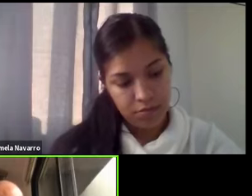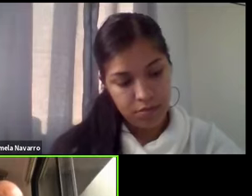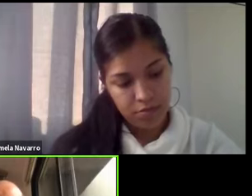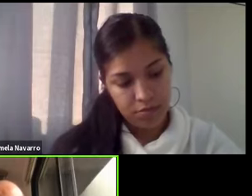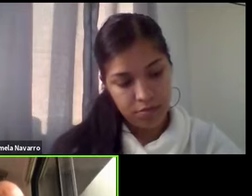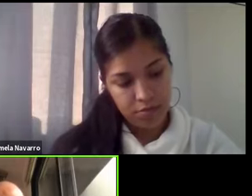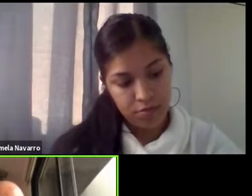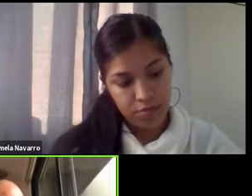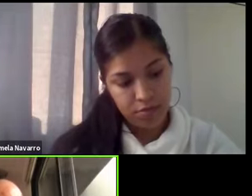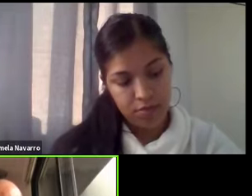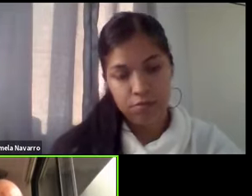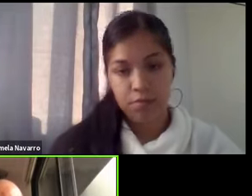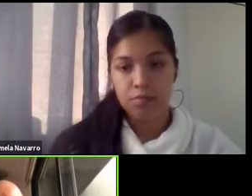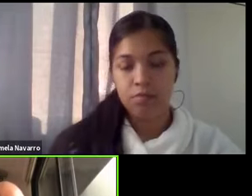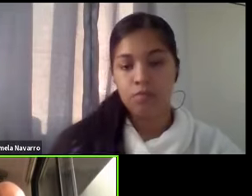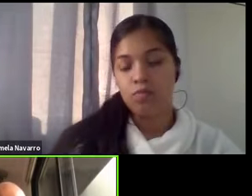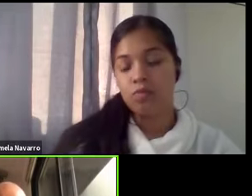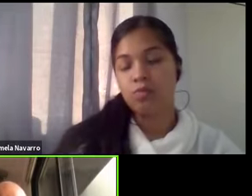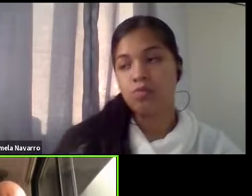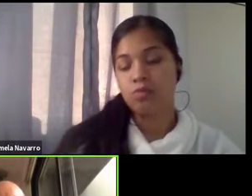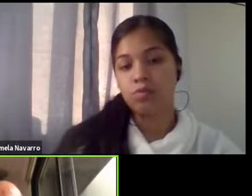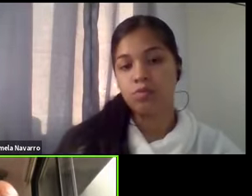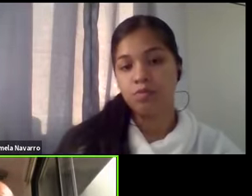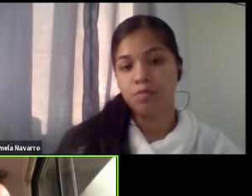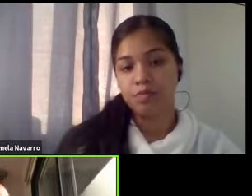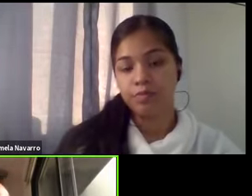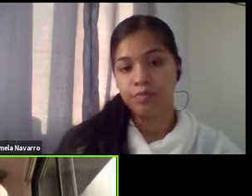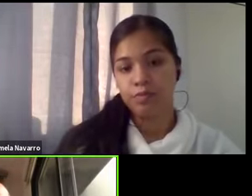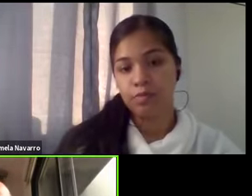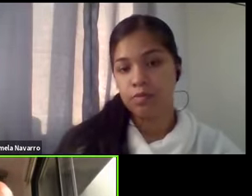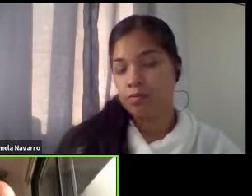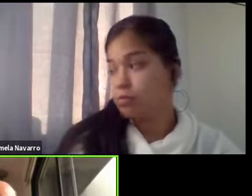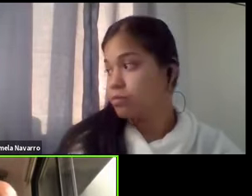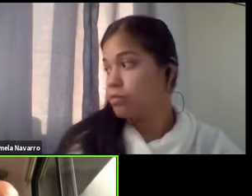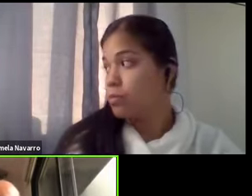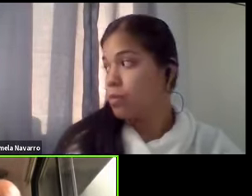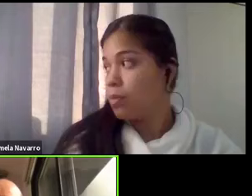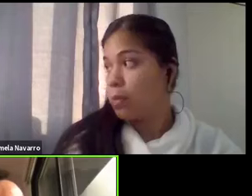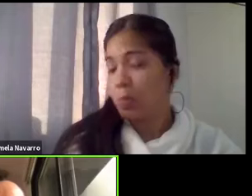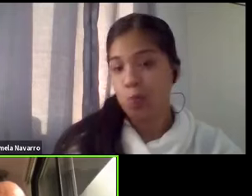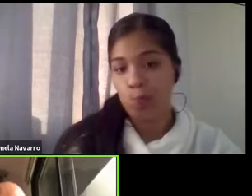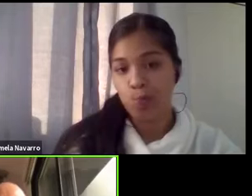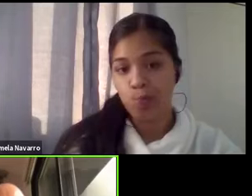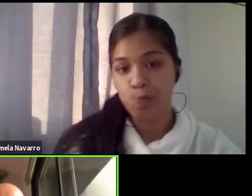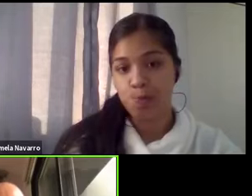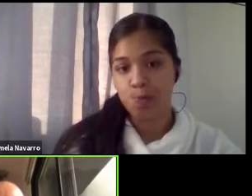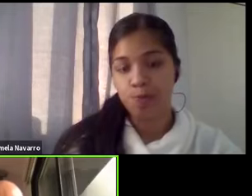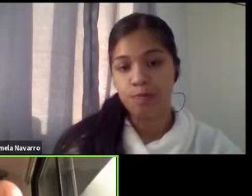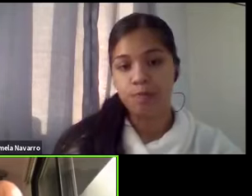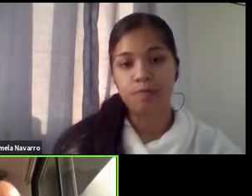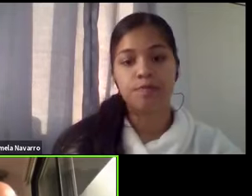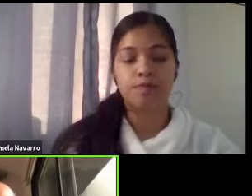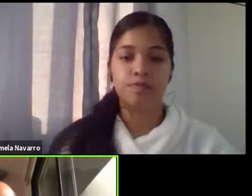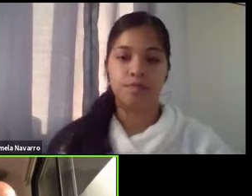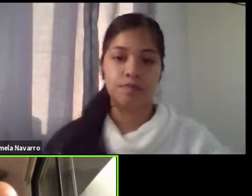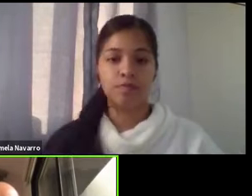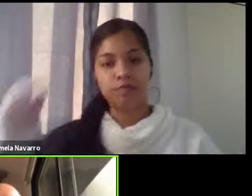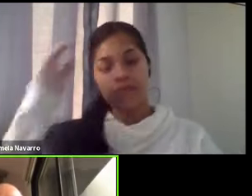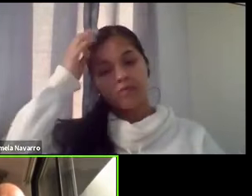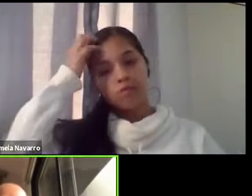y la última es es por una relación de pareja que tuvo con un hombre mayor que